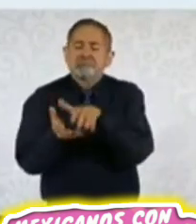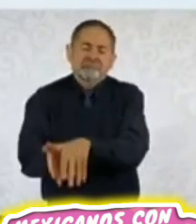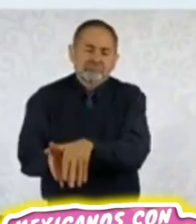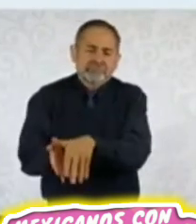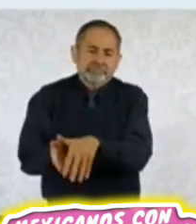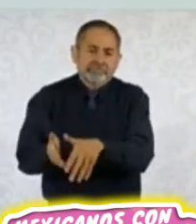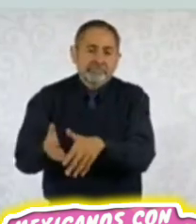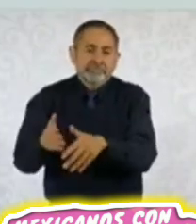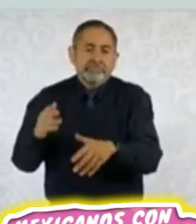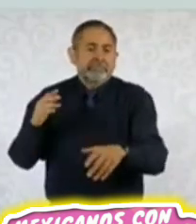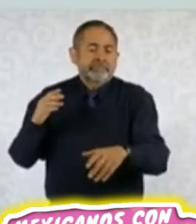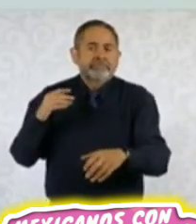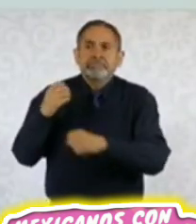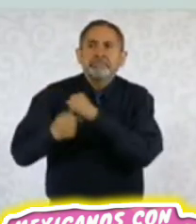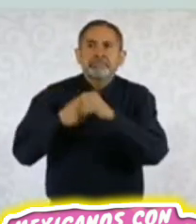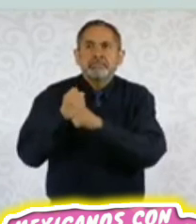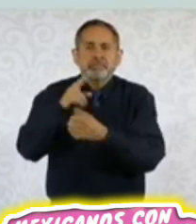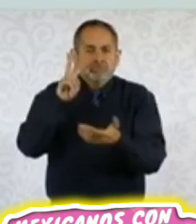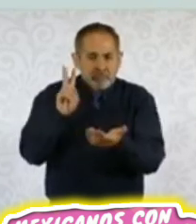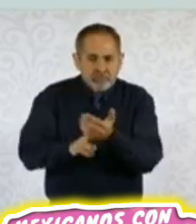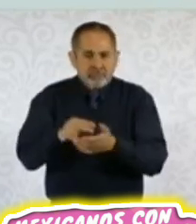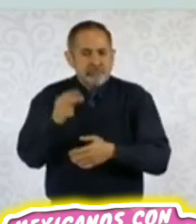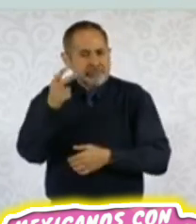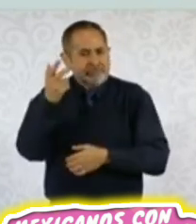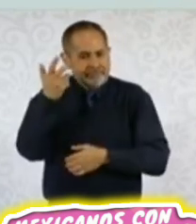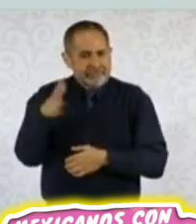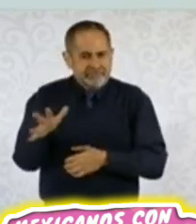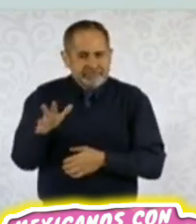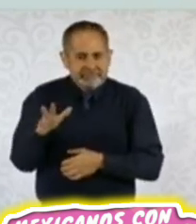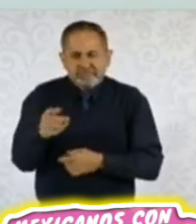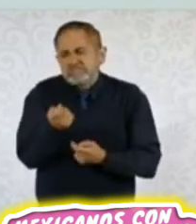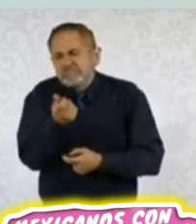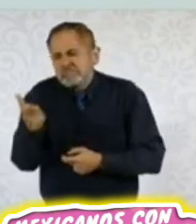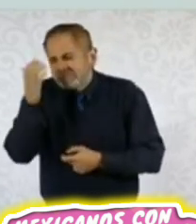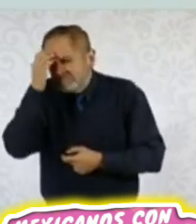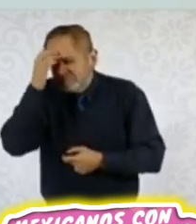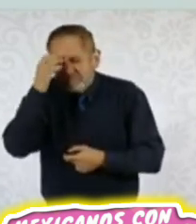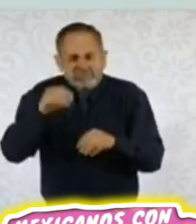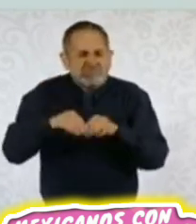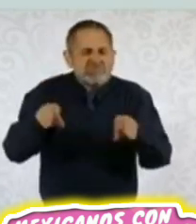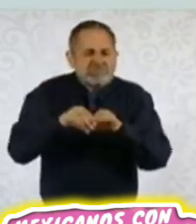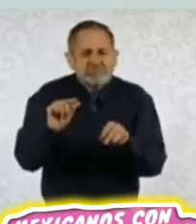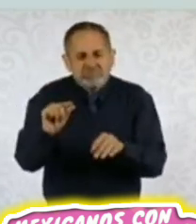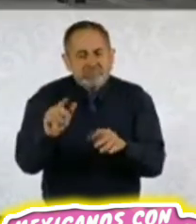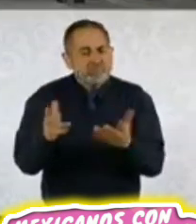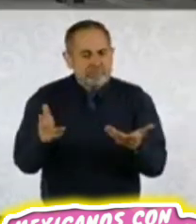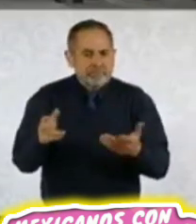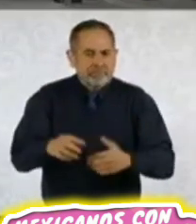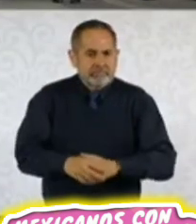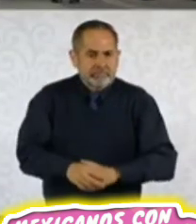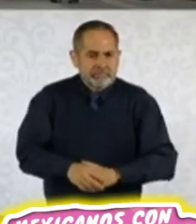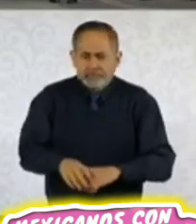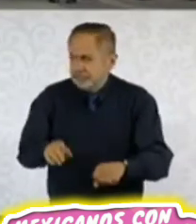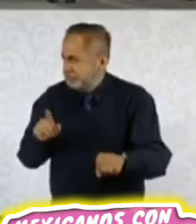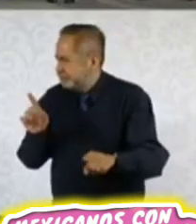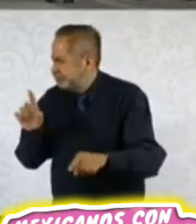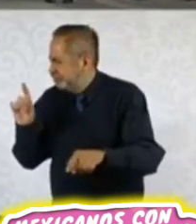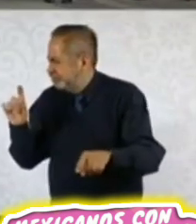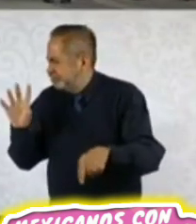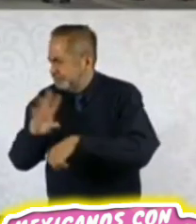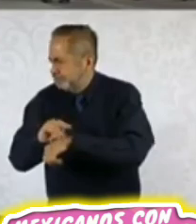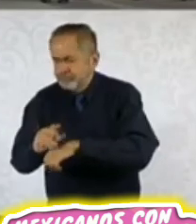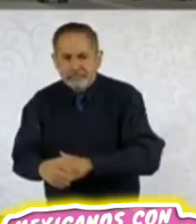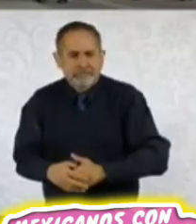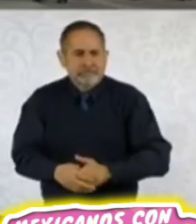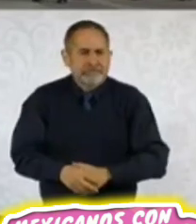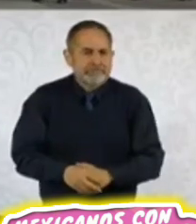2010, hace también 100 años después, pues son poco conocidos, poco difundidos. ¿Tiene un vasito de agua?